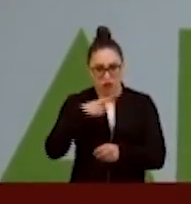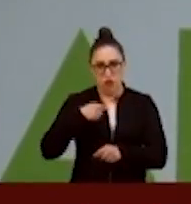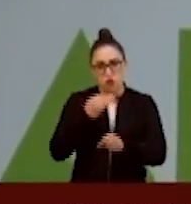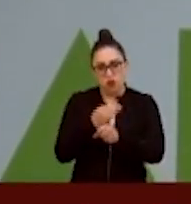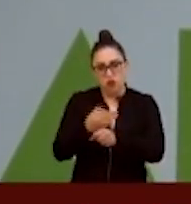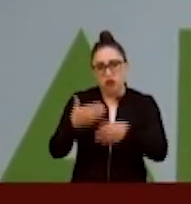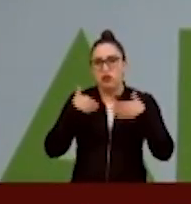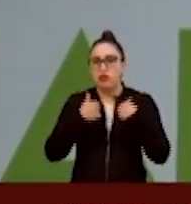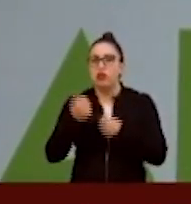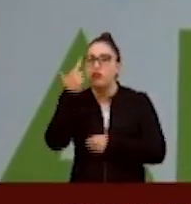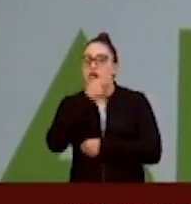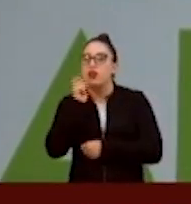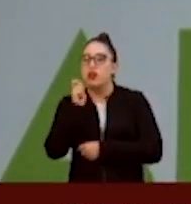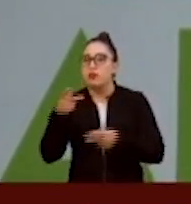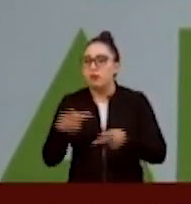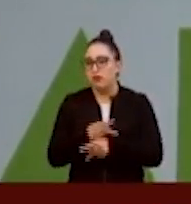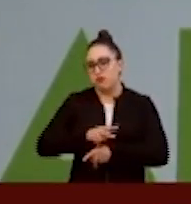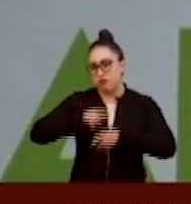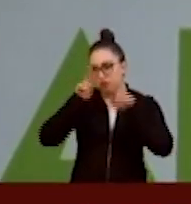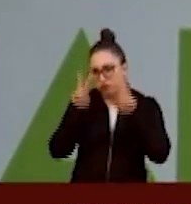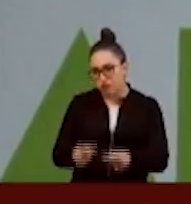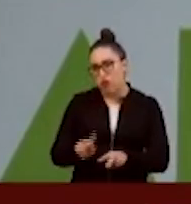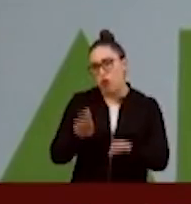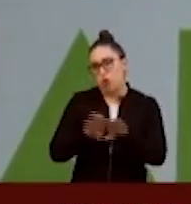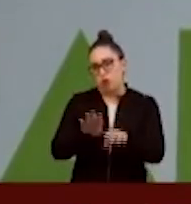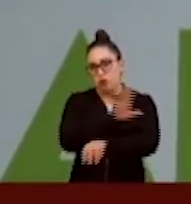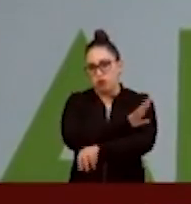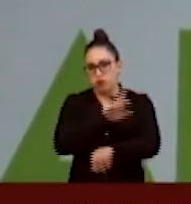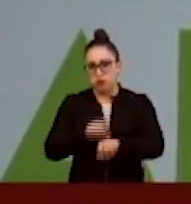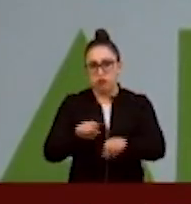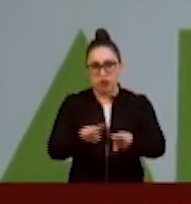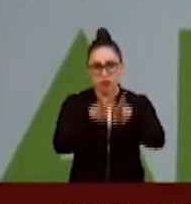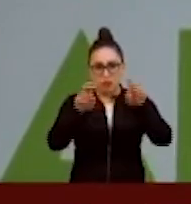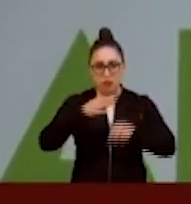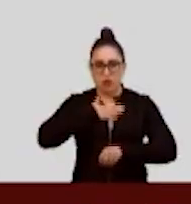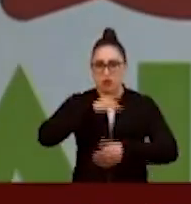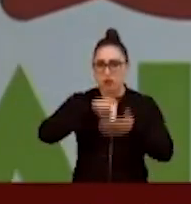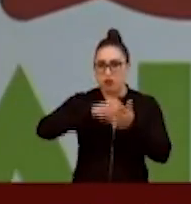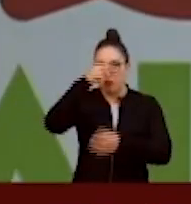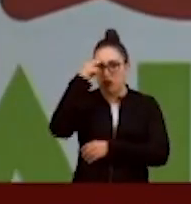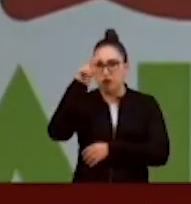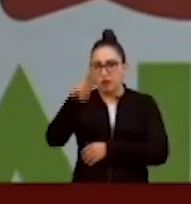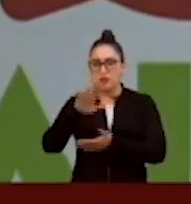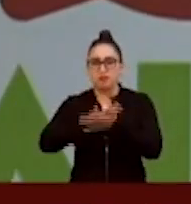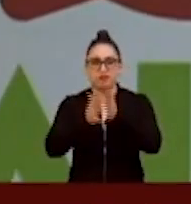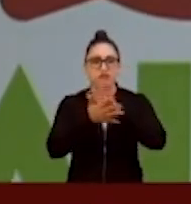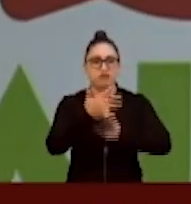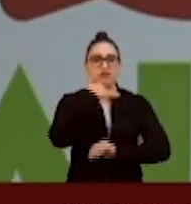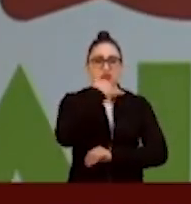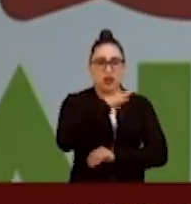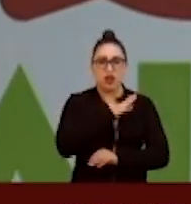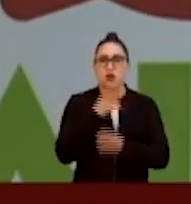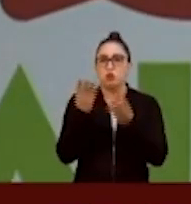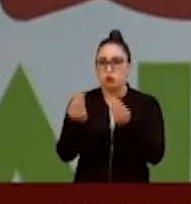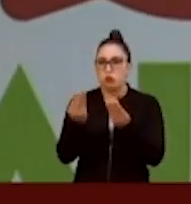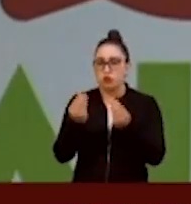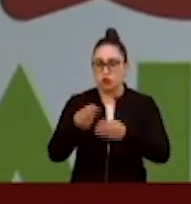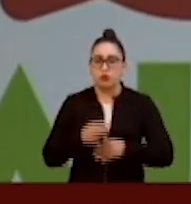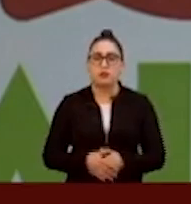realistas, la justicia en este país está muy corrompida. En donde la